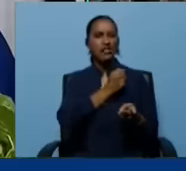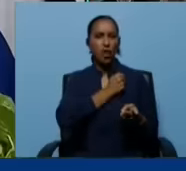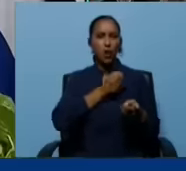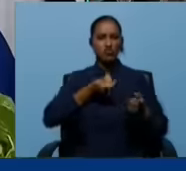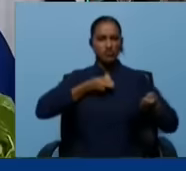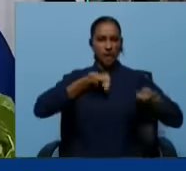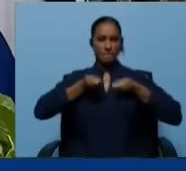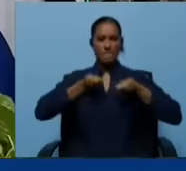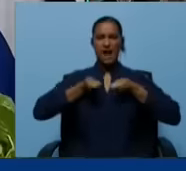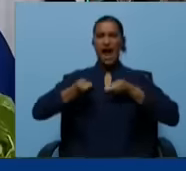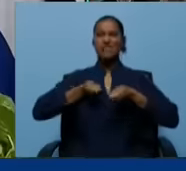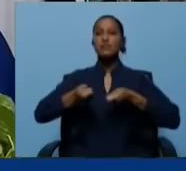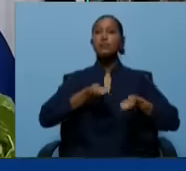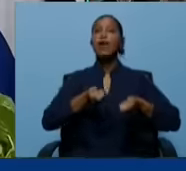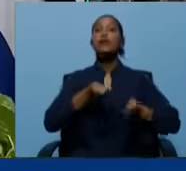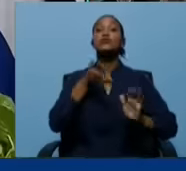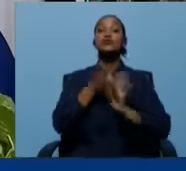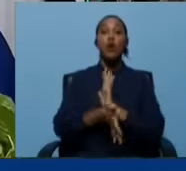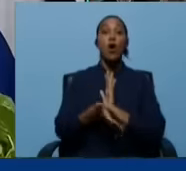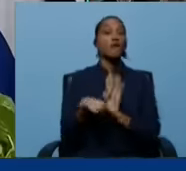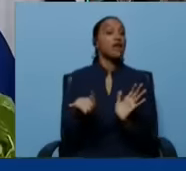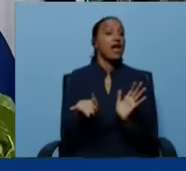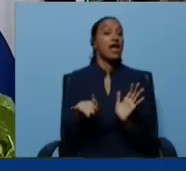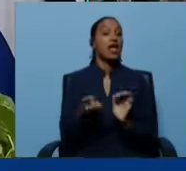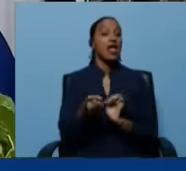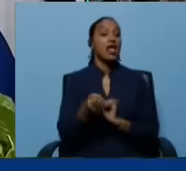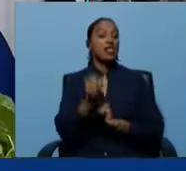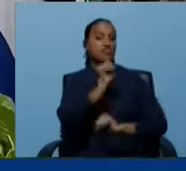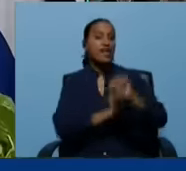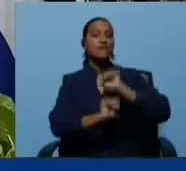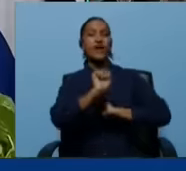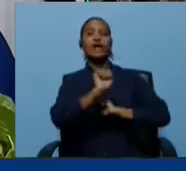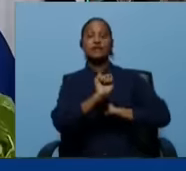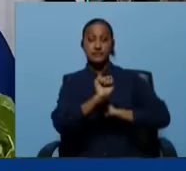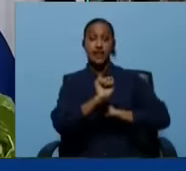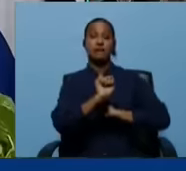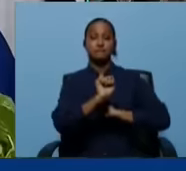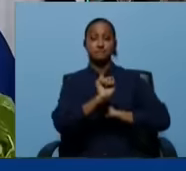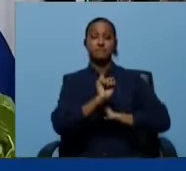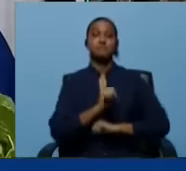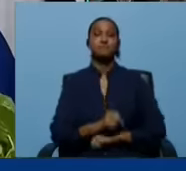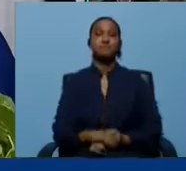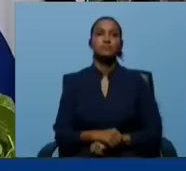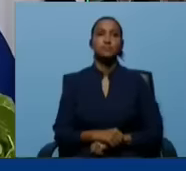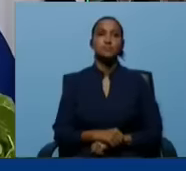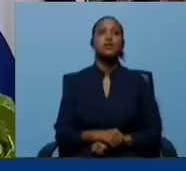en la defensa de la democracia. Y hay